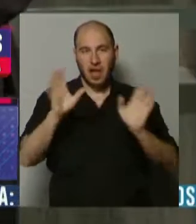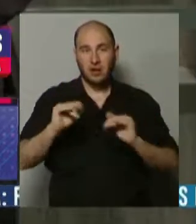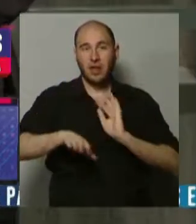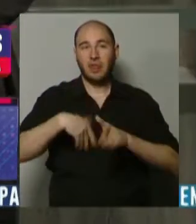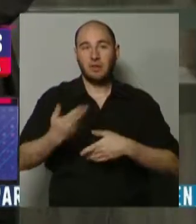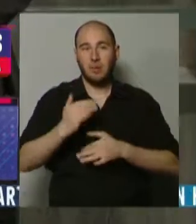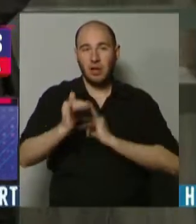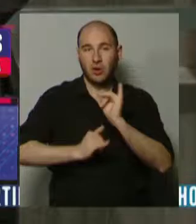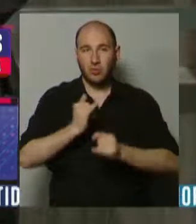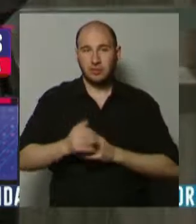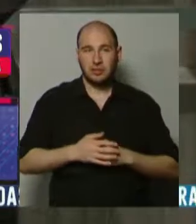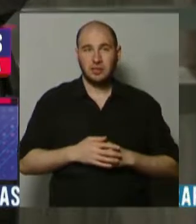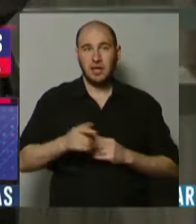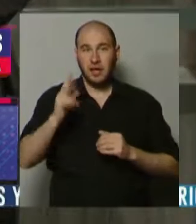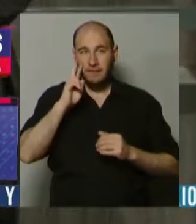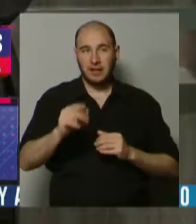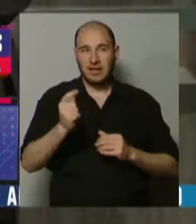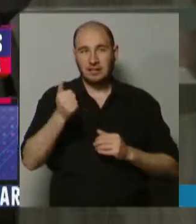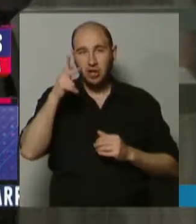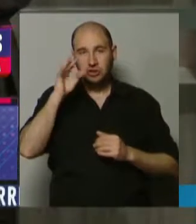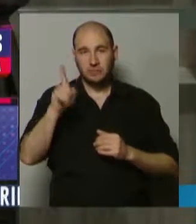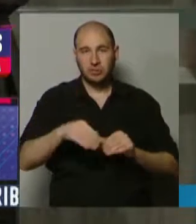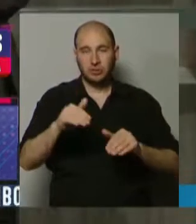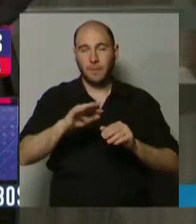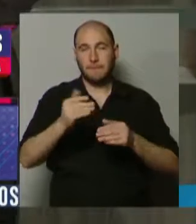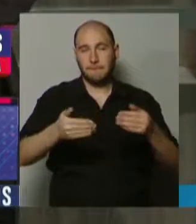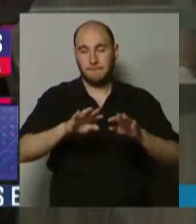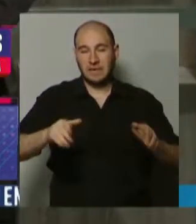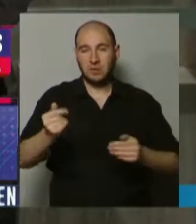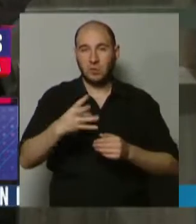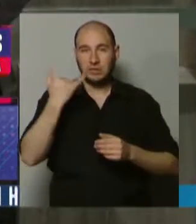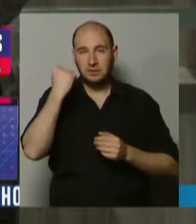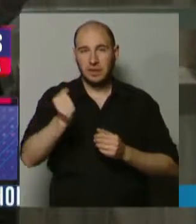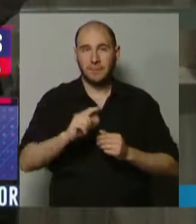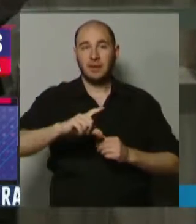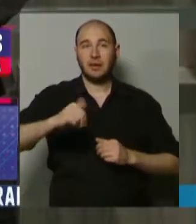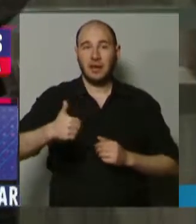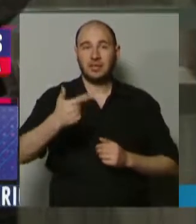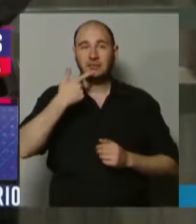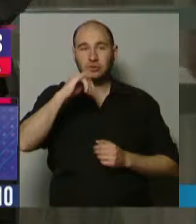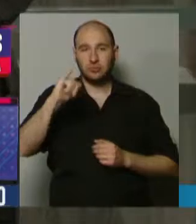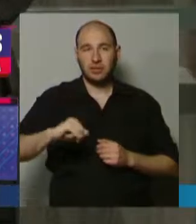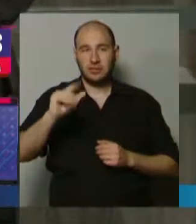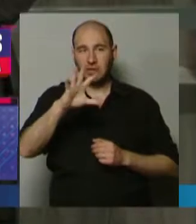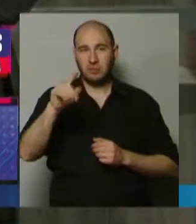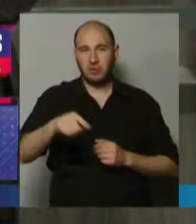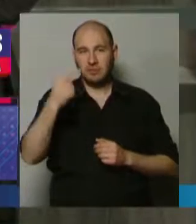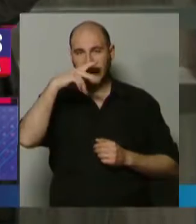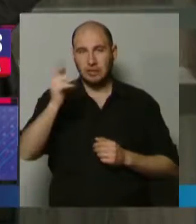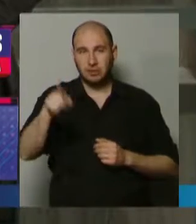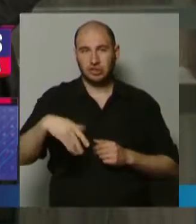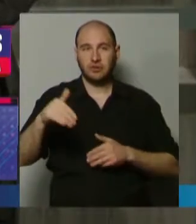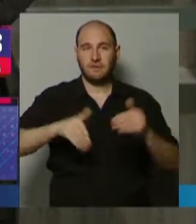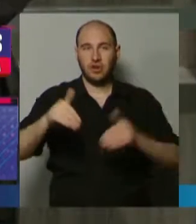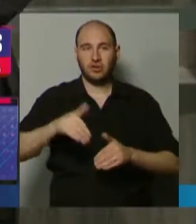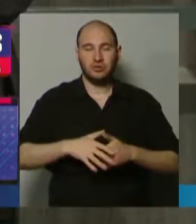Enseguida vamos a repasar, bueno, ahí vemos casi 80% de las mesas escrutadas y el triunfo de Suárez con